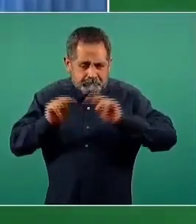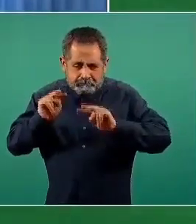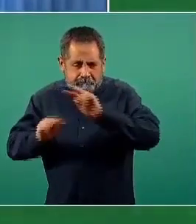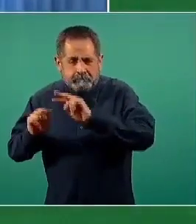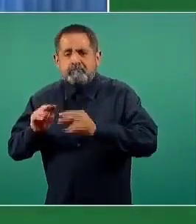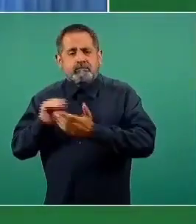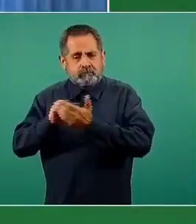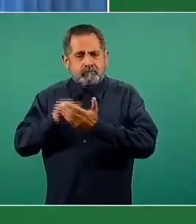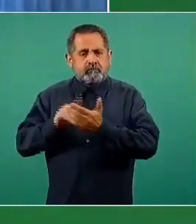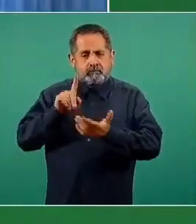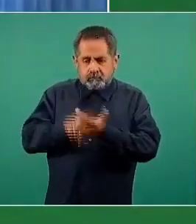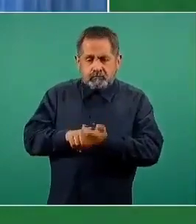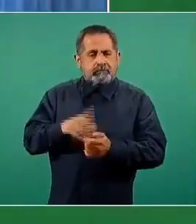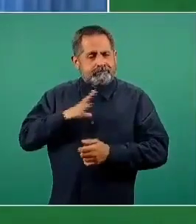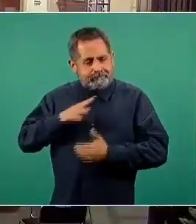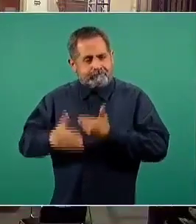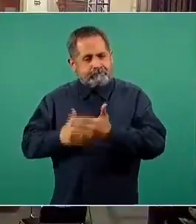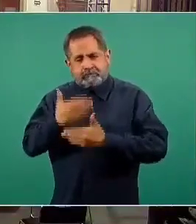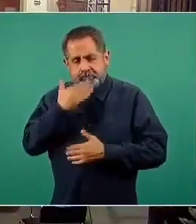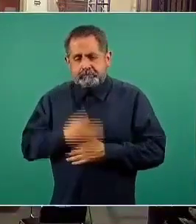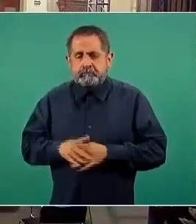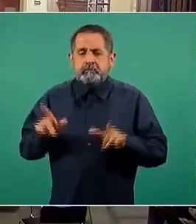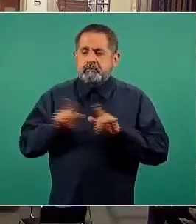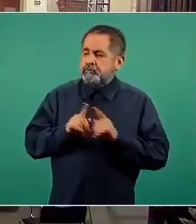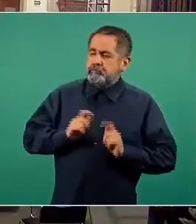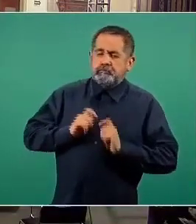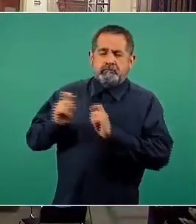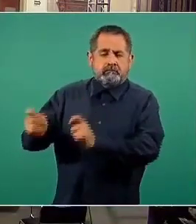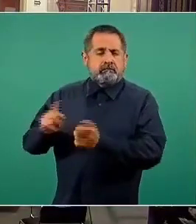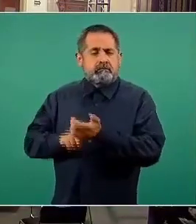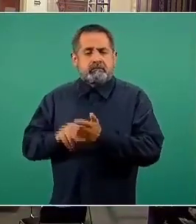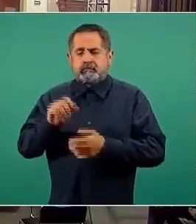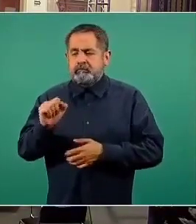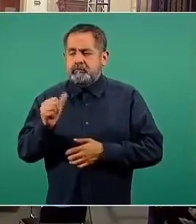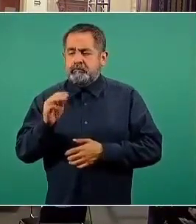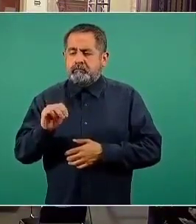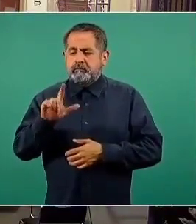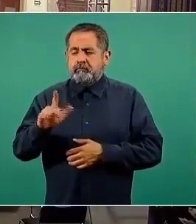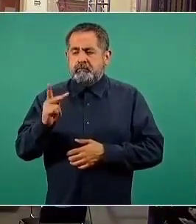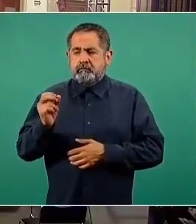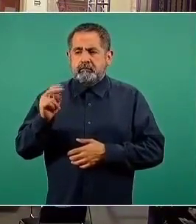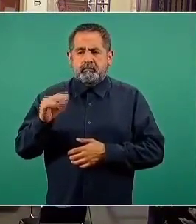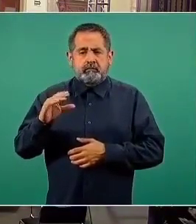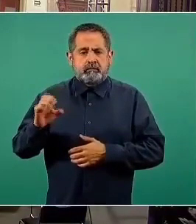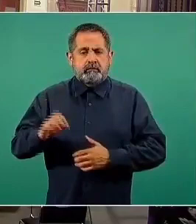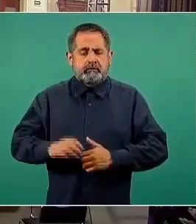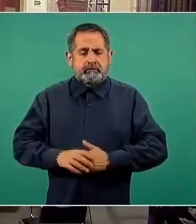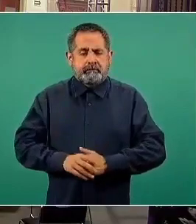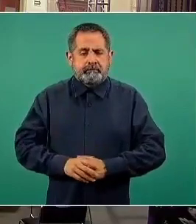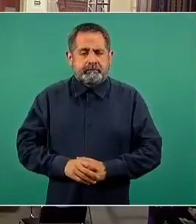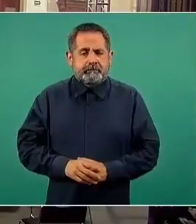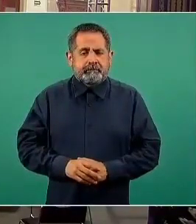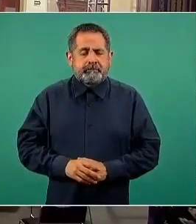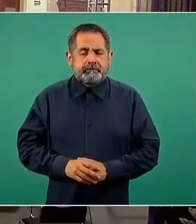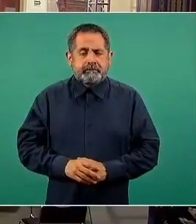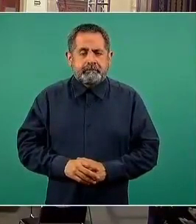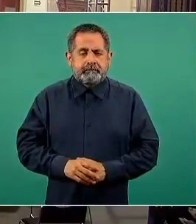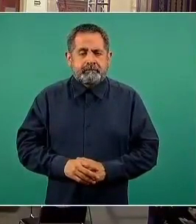proceso. Eso es cuanto. Le doy la palabra al doctor Samuel Ponce de León. Gracias.